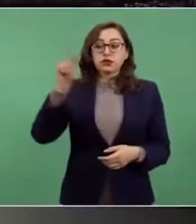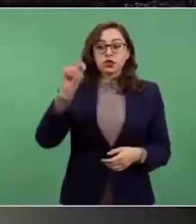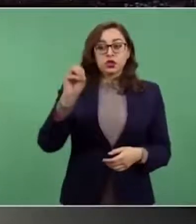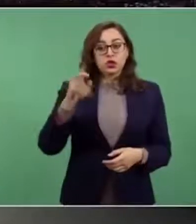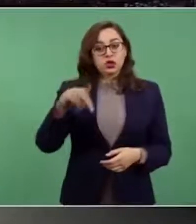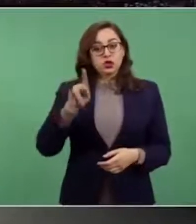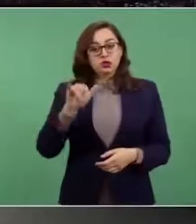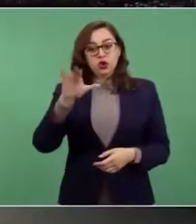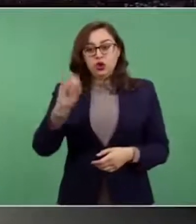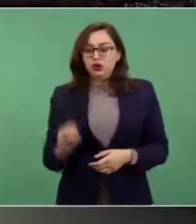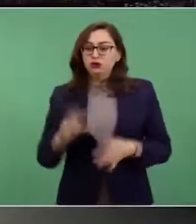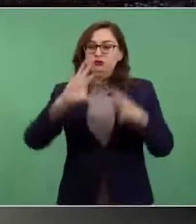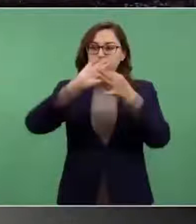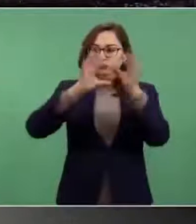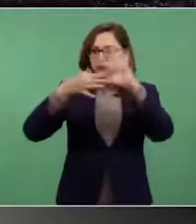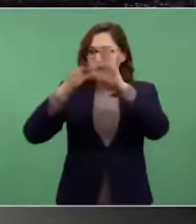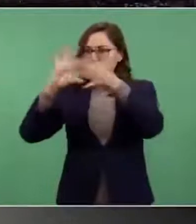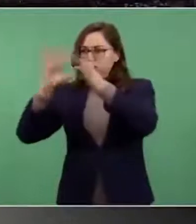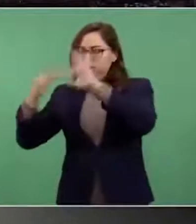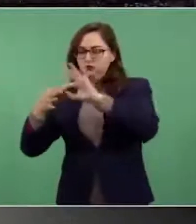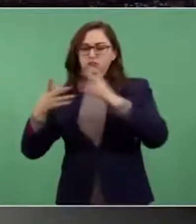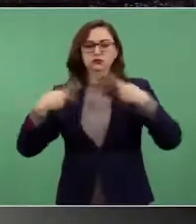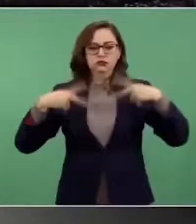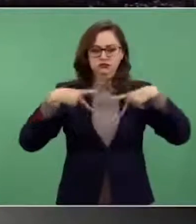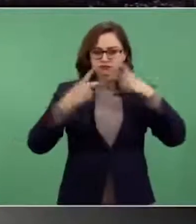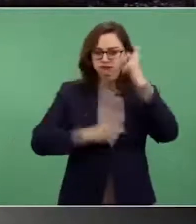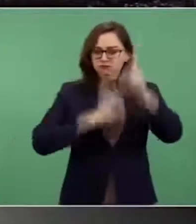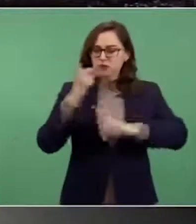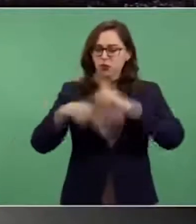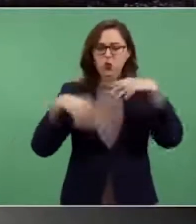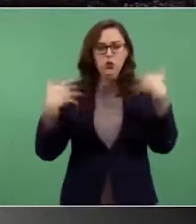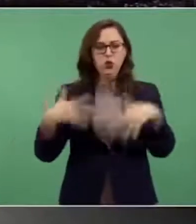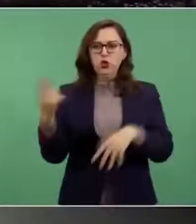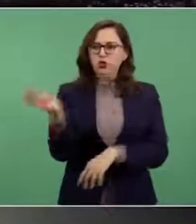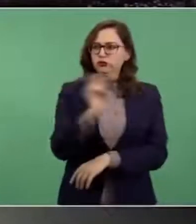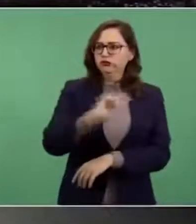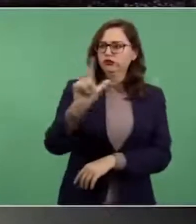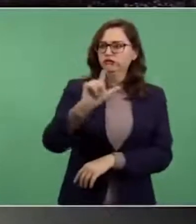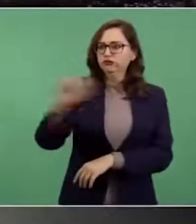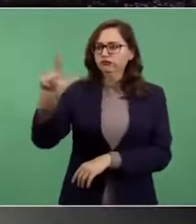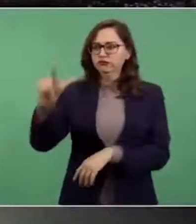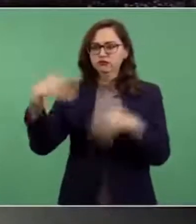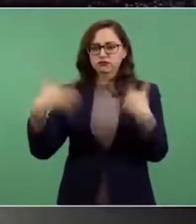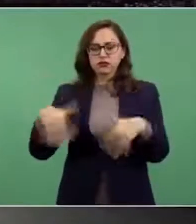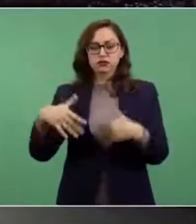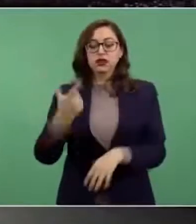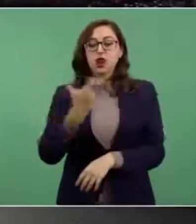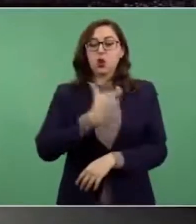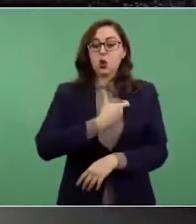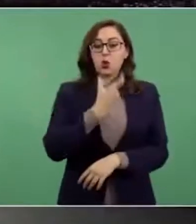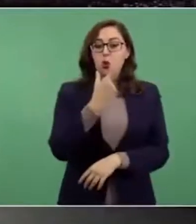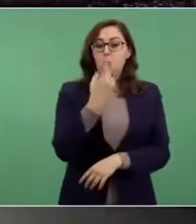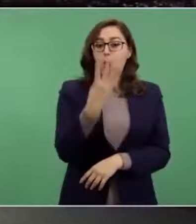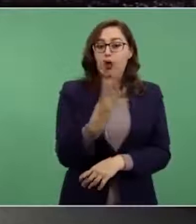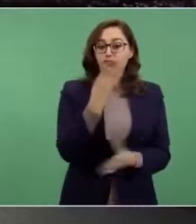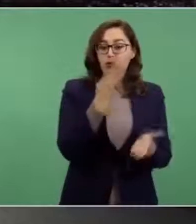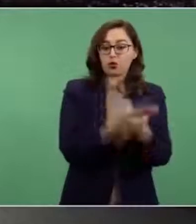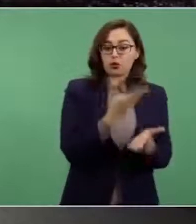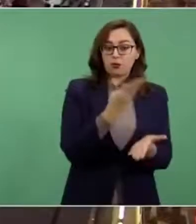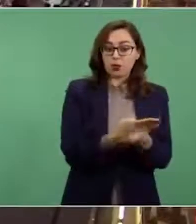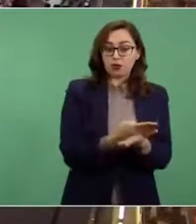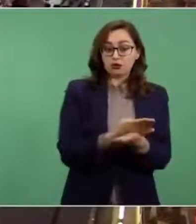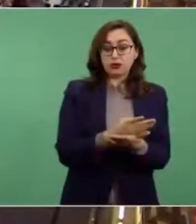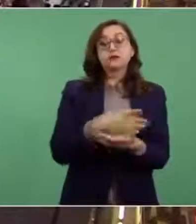deportistas mexicanos compitieron con profesionalismo y dignidad. Obtuvieron 4 medallas de bronce. Asimismo,